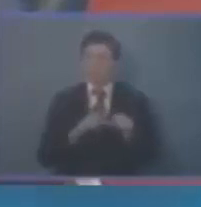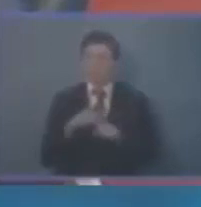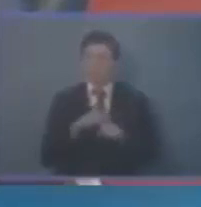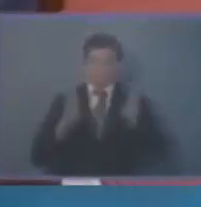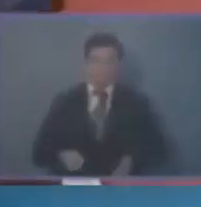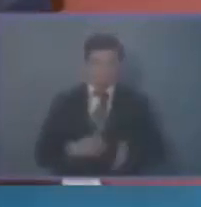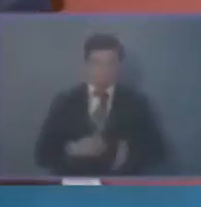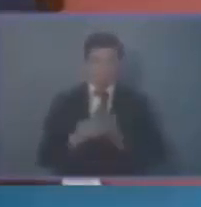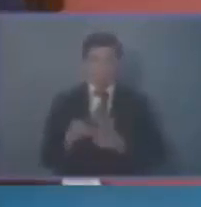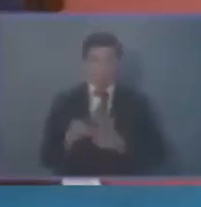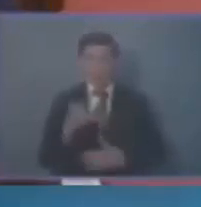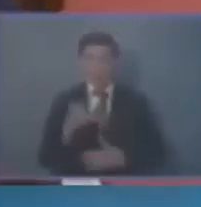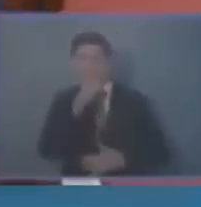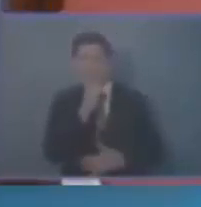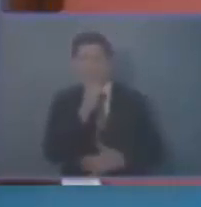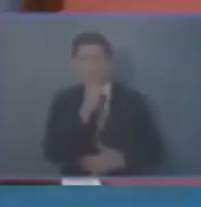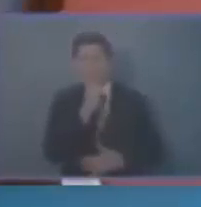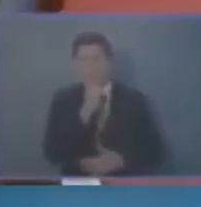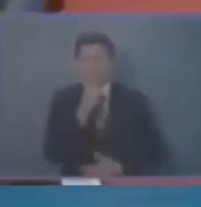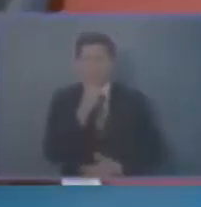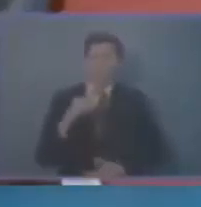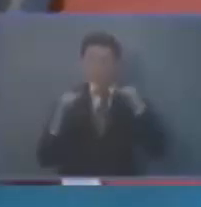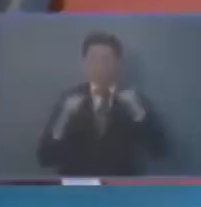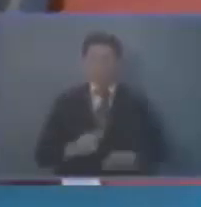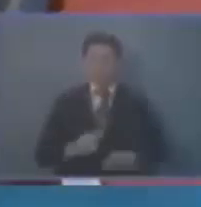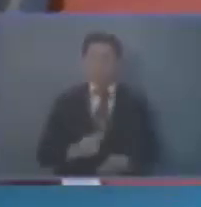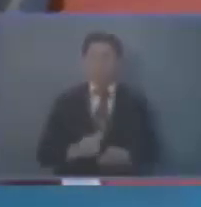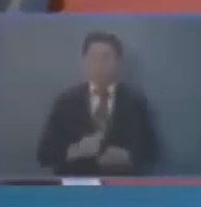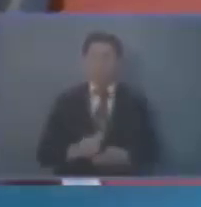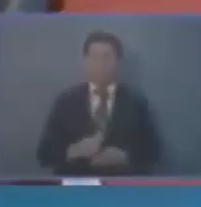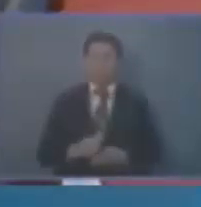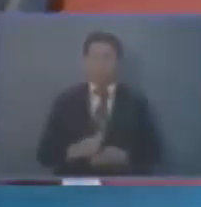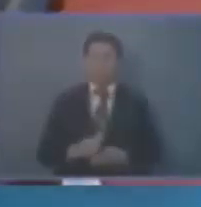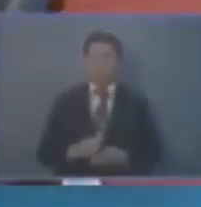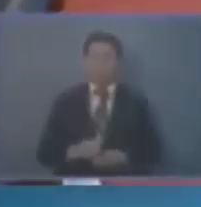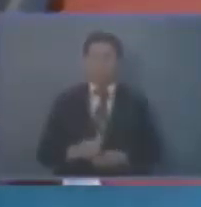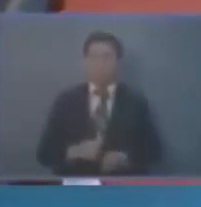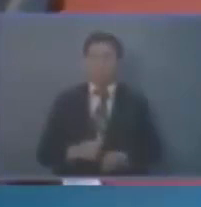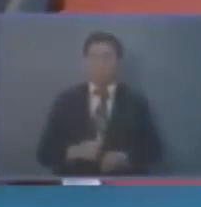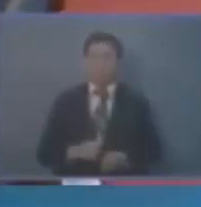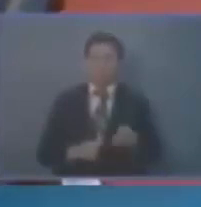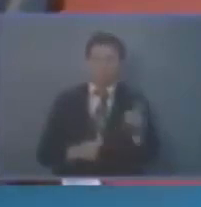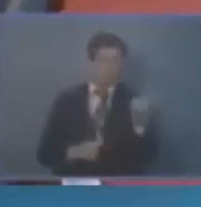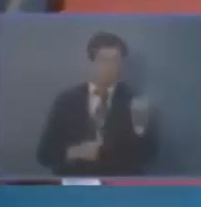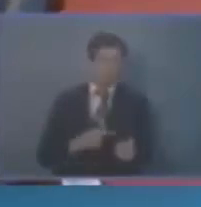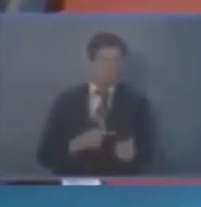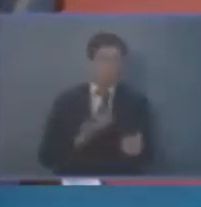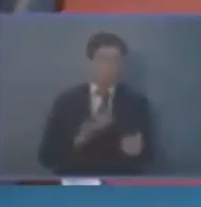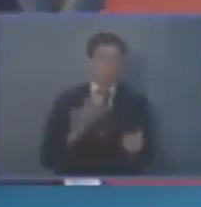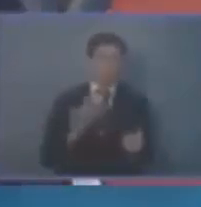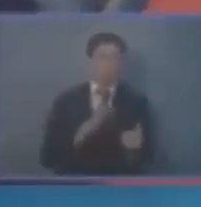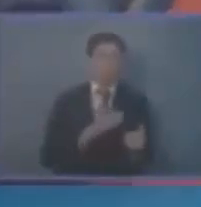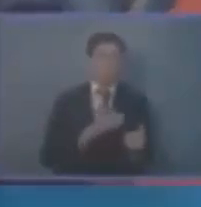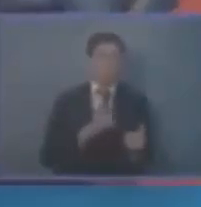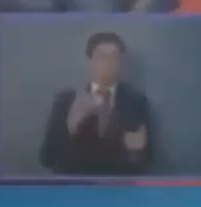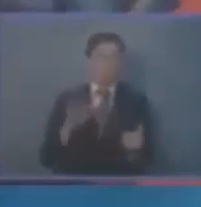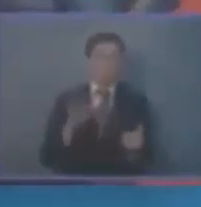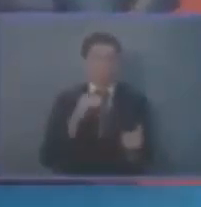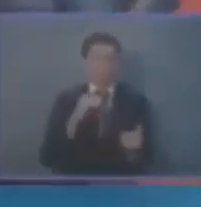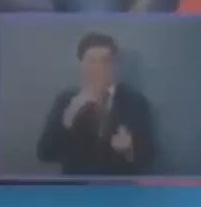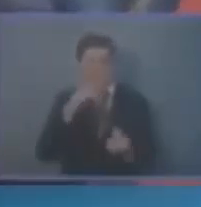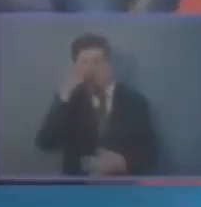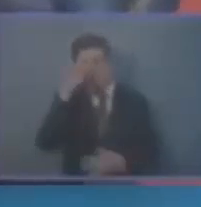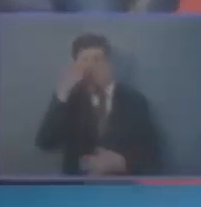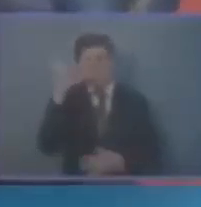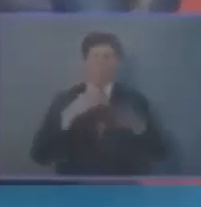celebrar una fiesta parece ser que cuando el poder es recibido por un individuo se olvida de las promesas de